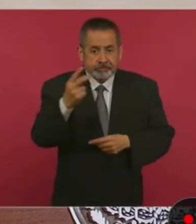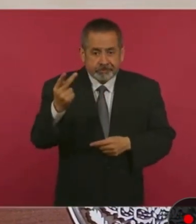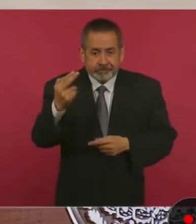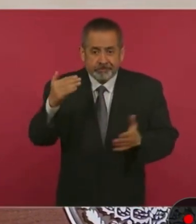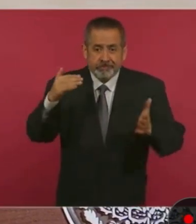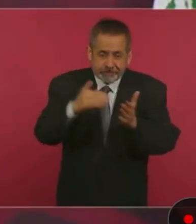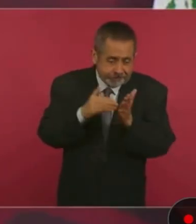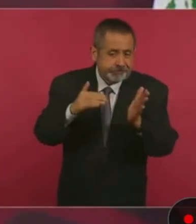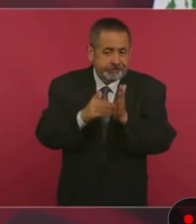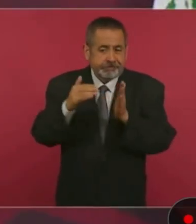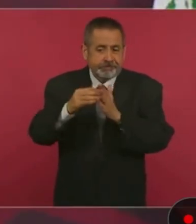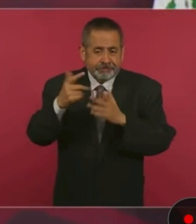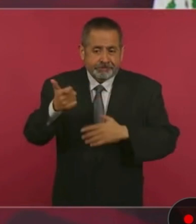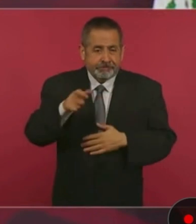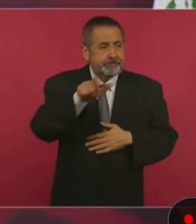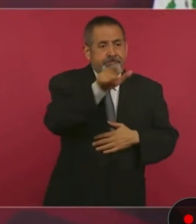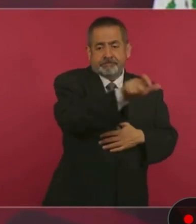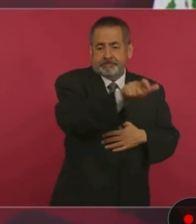de impuestos.